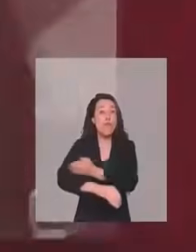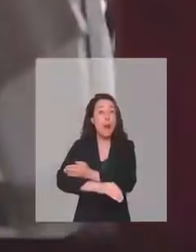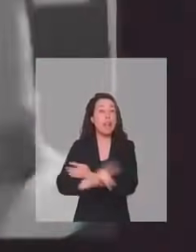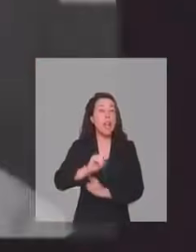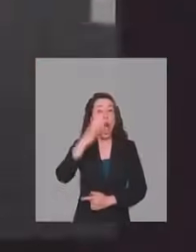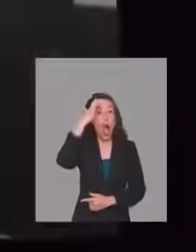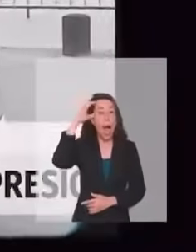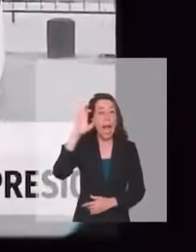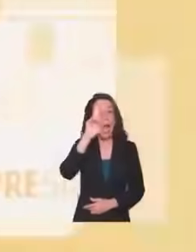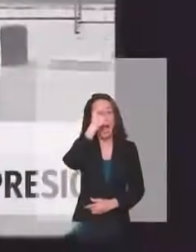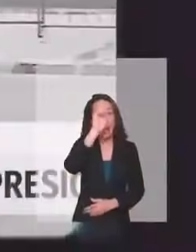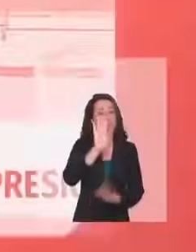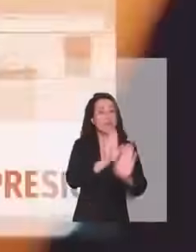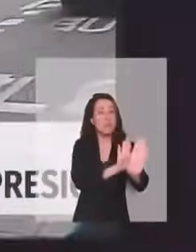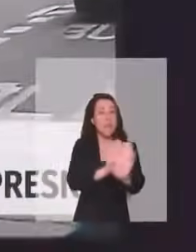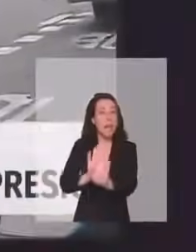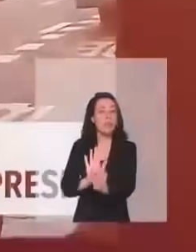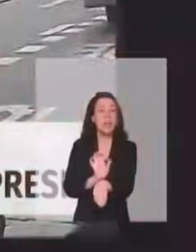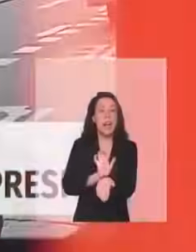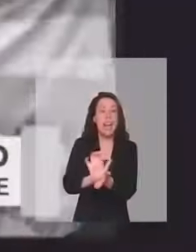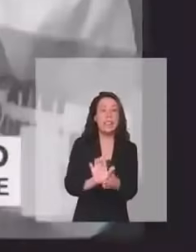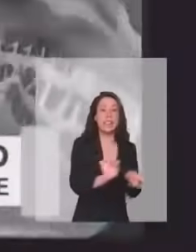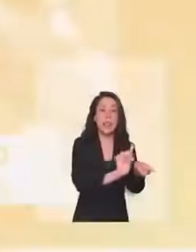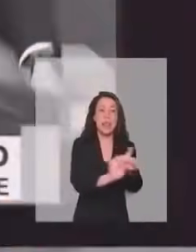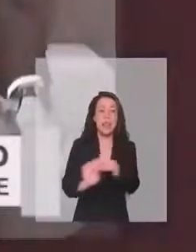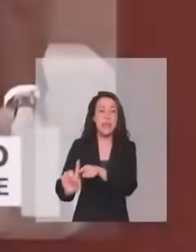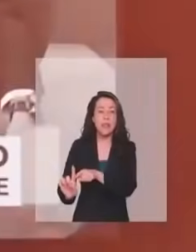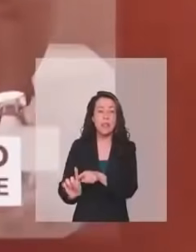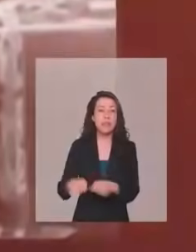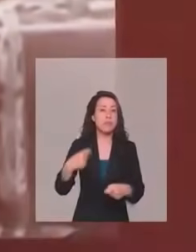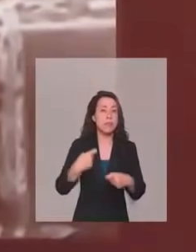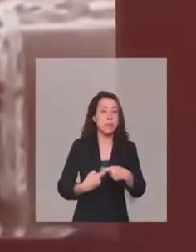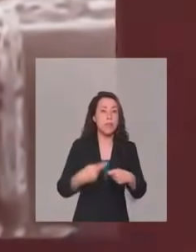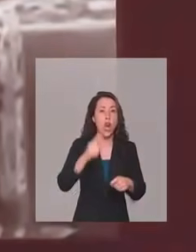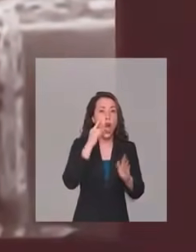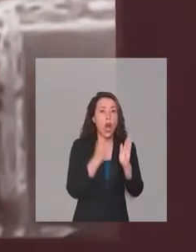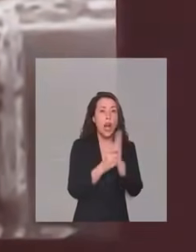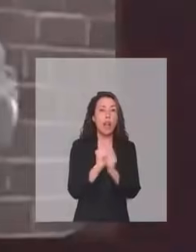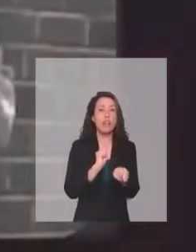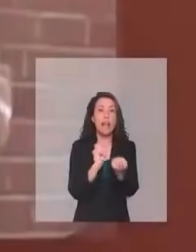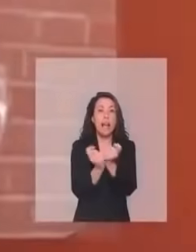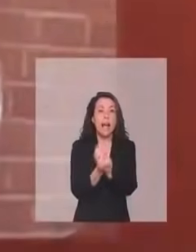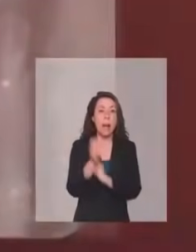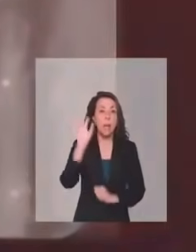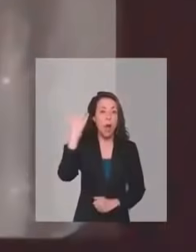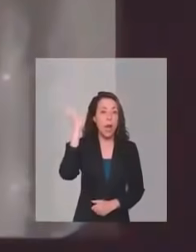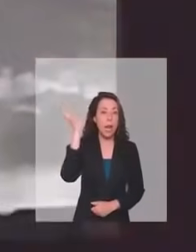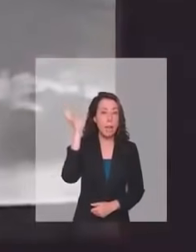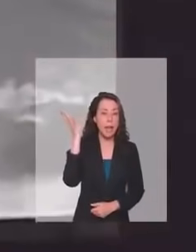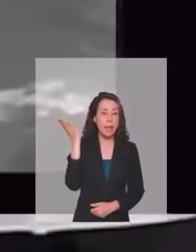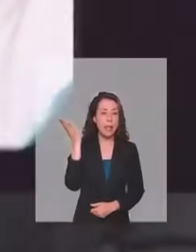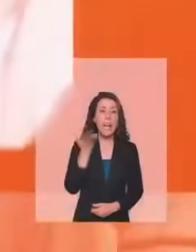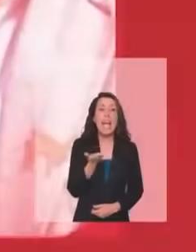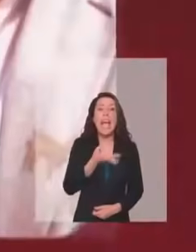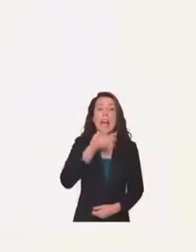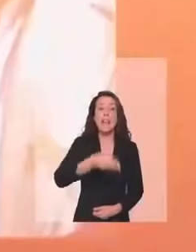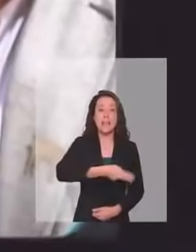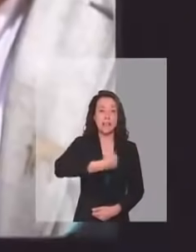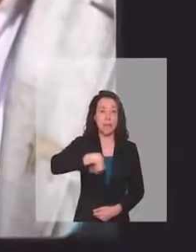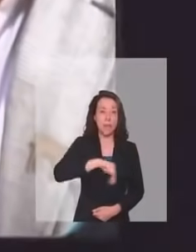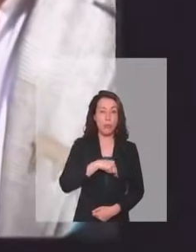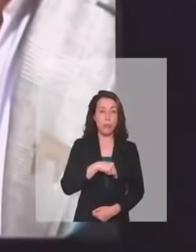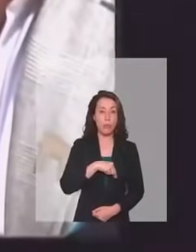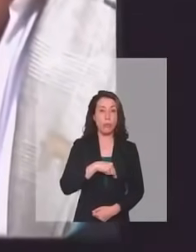extremo no creen en la tolerancia, rechazan la diversidad y se niegan a reconocer el cambio climático. ¿Qué